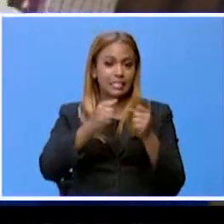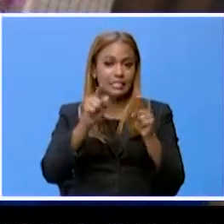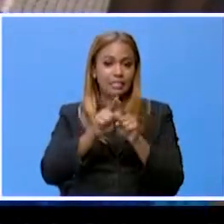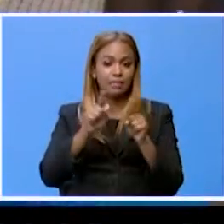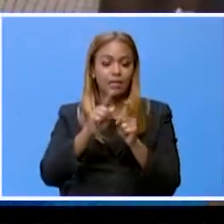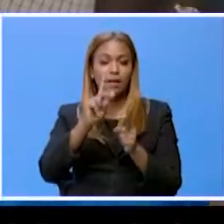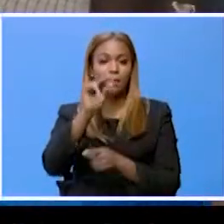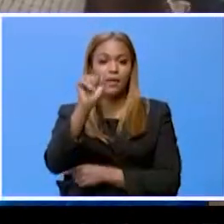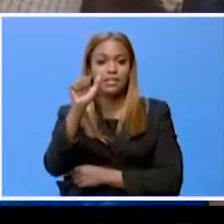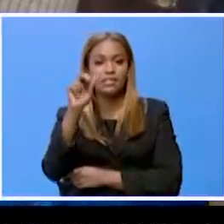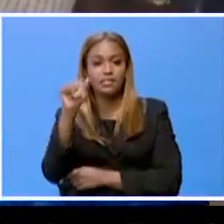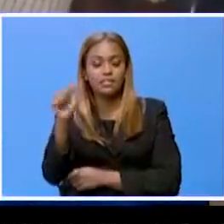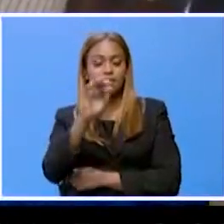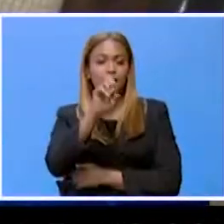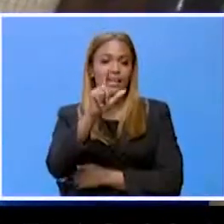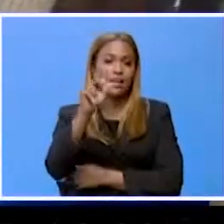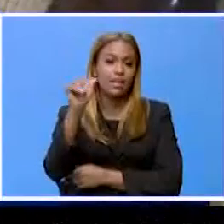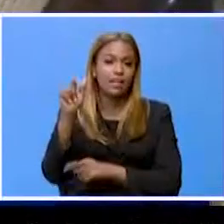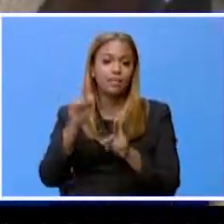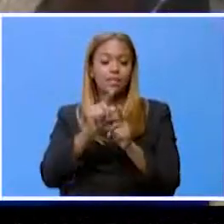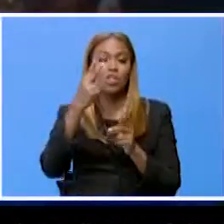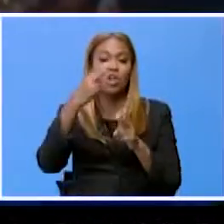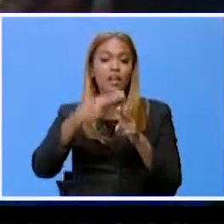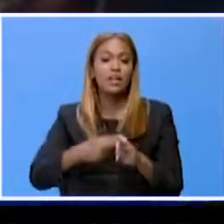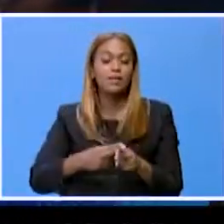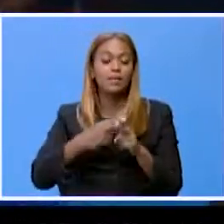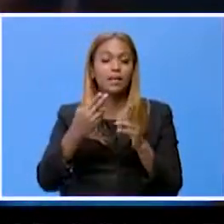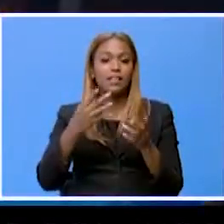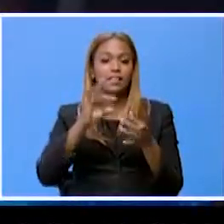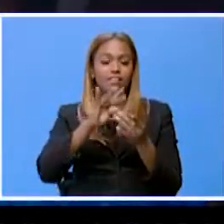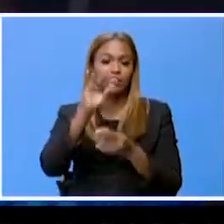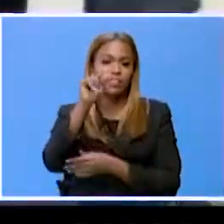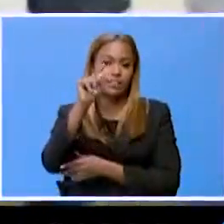dulce, pasas y 2 libras y media de batata en